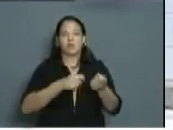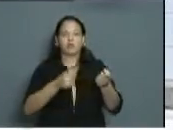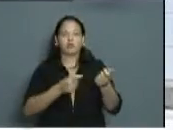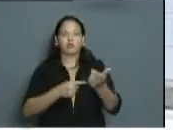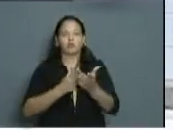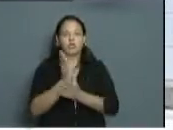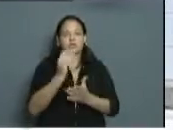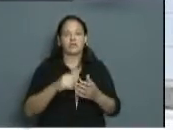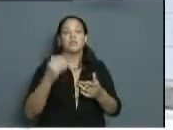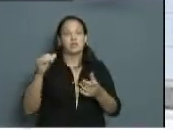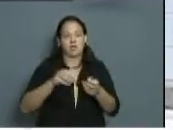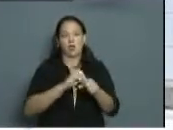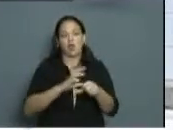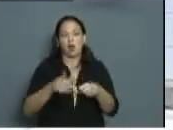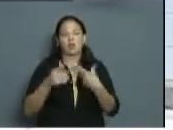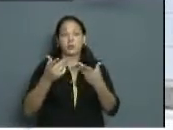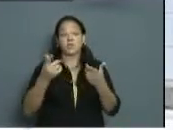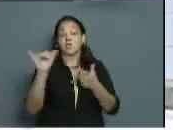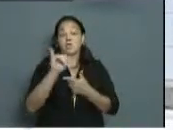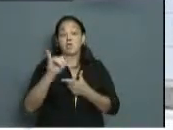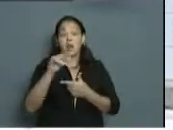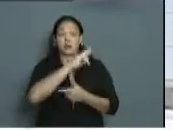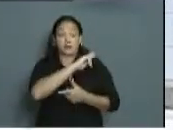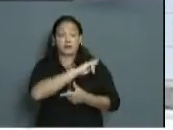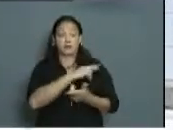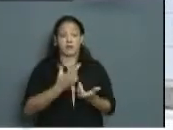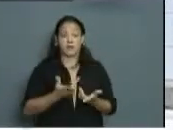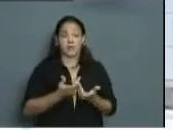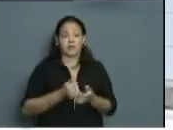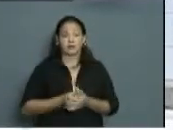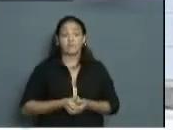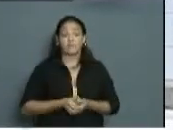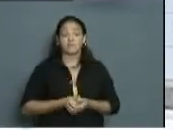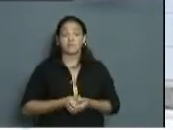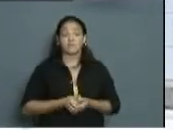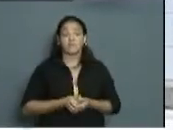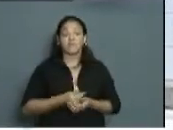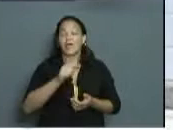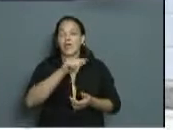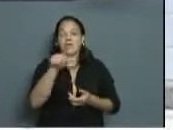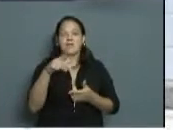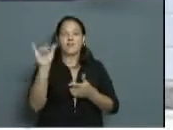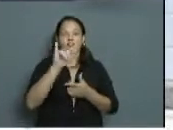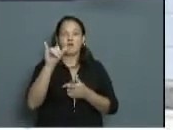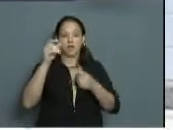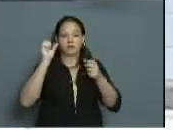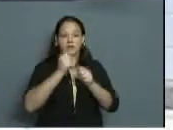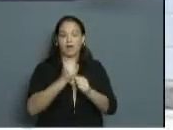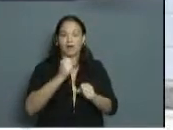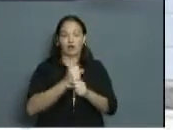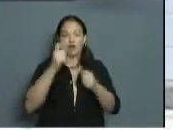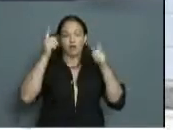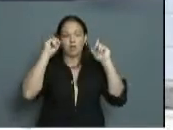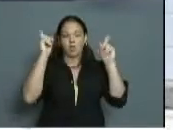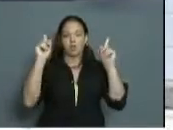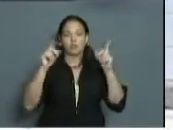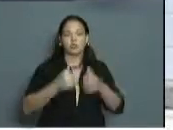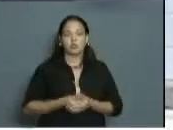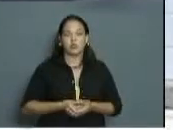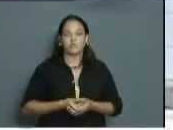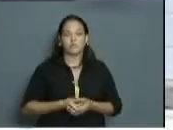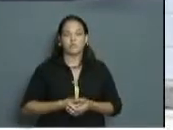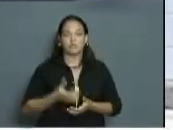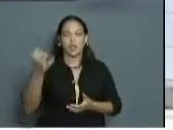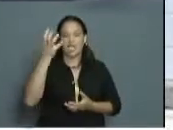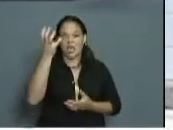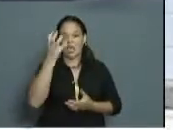seria y que se requiere de mucha responsabilidad. Pero a las veces estos se convierten en trabajadores políticos porque tienen que estar pendientes de los estados de opinión, de las quejas